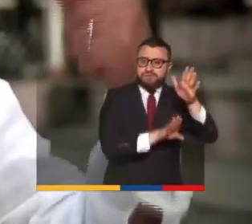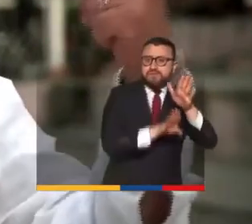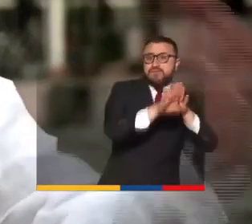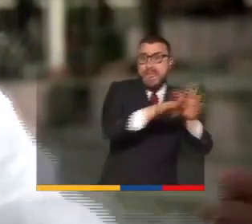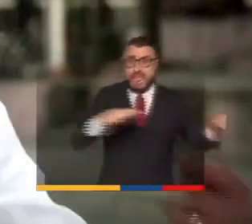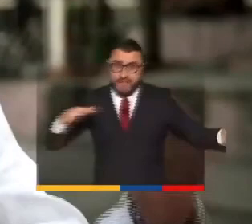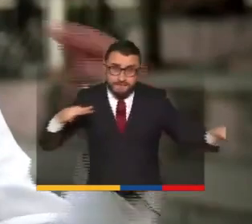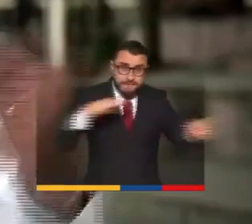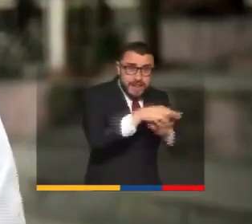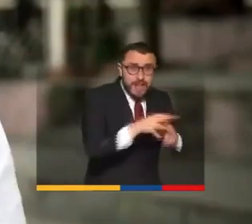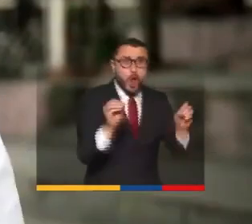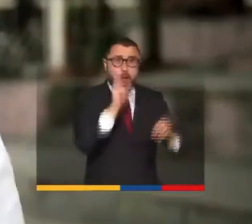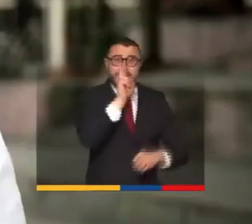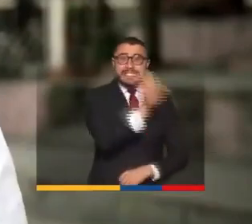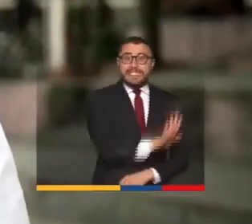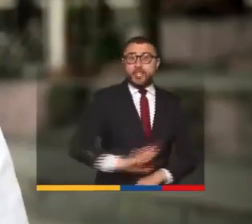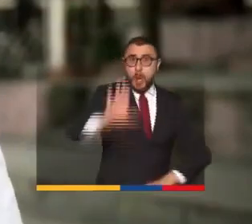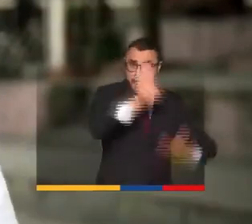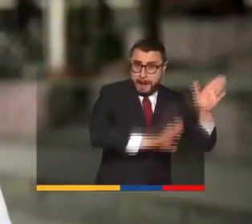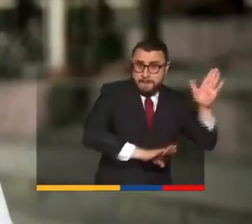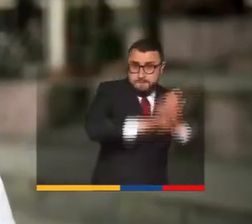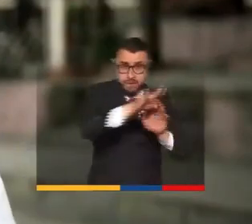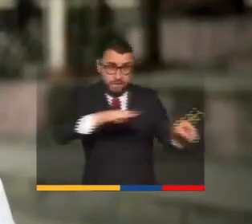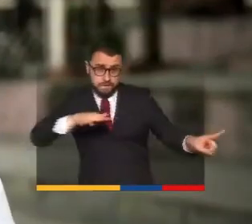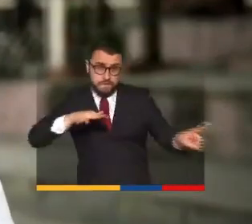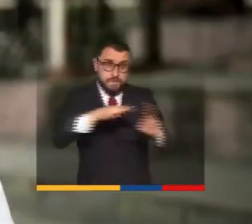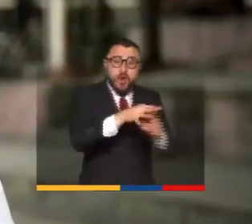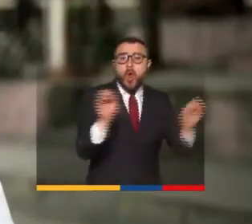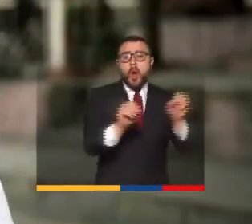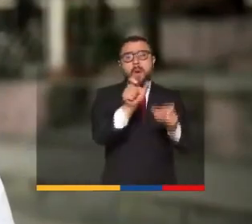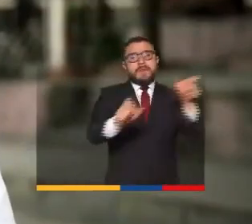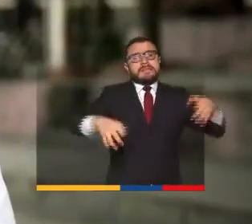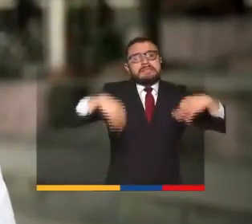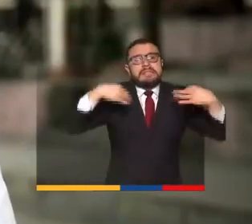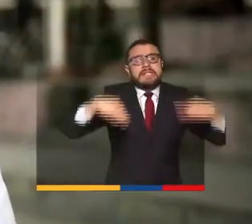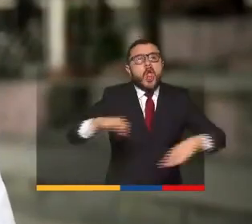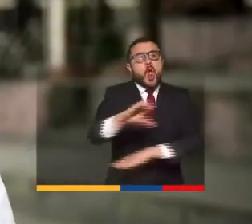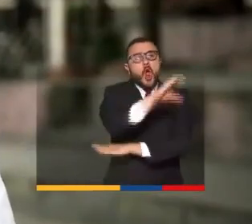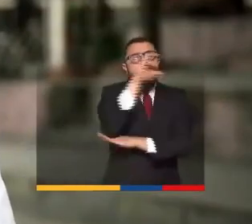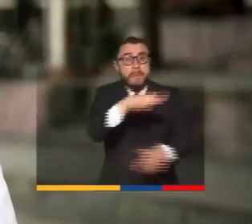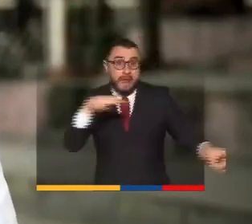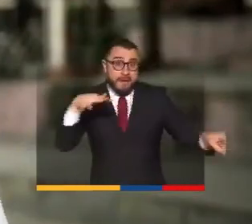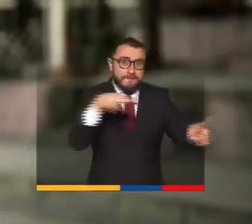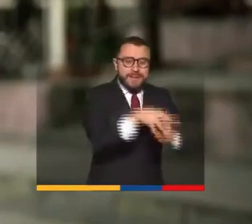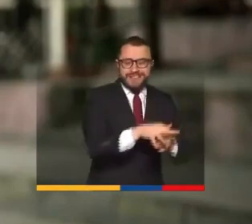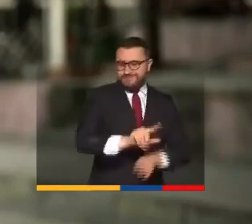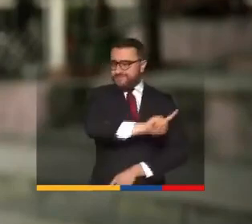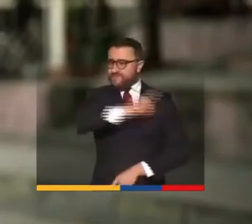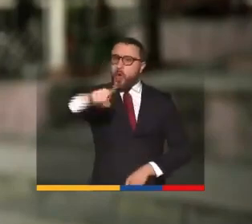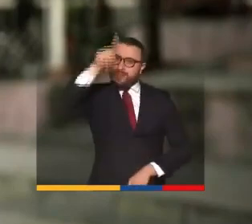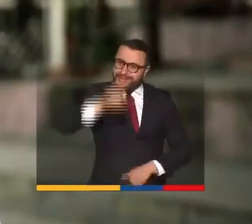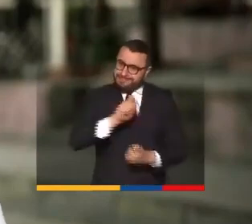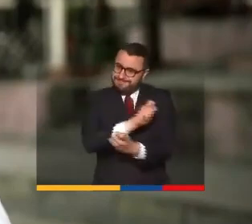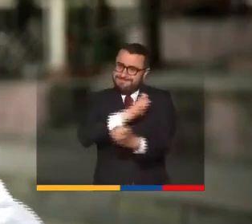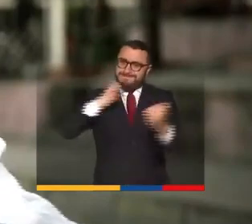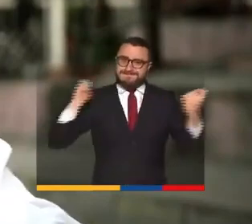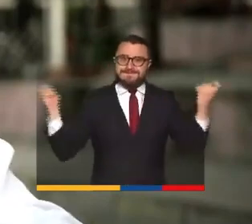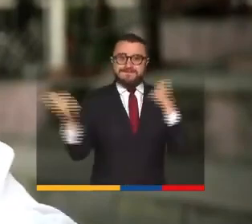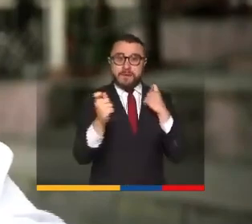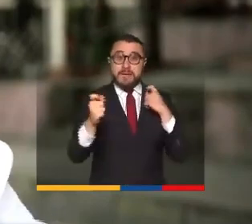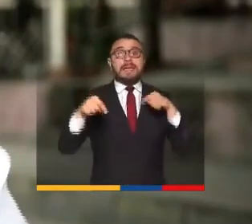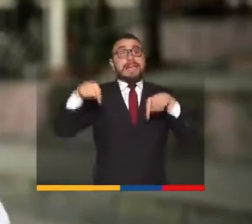del desarrollo nacional y del bolsillo de las y los colombianos. Y en este gobierno lo